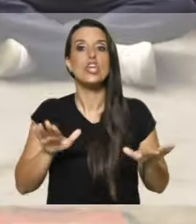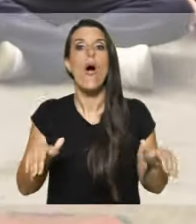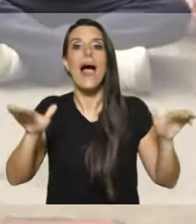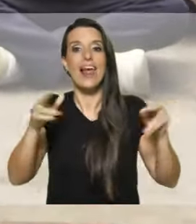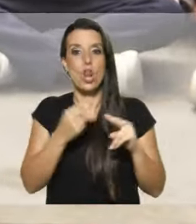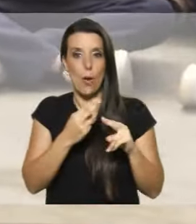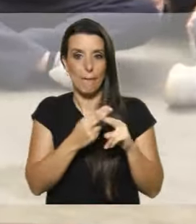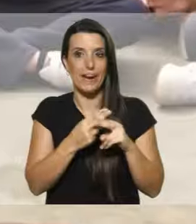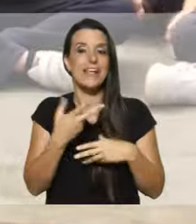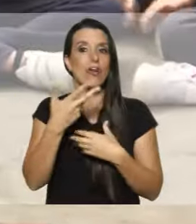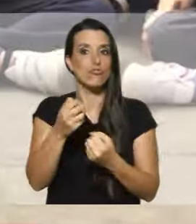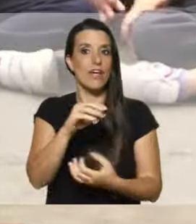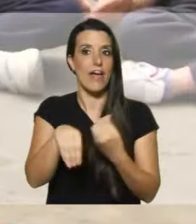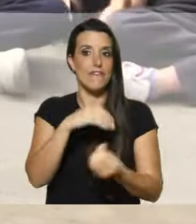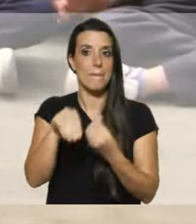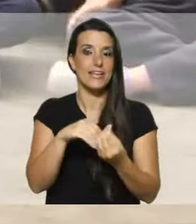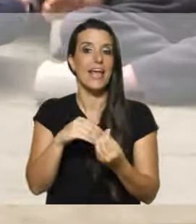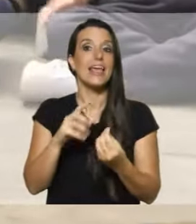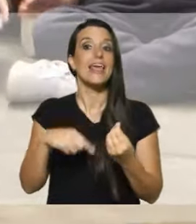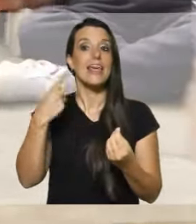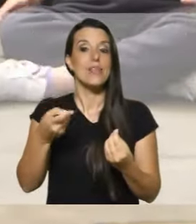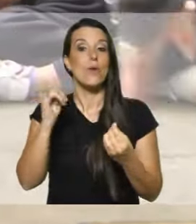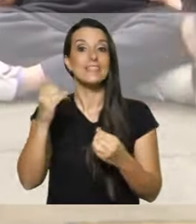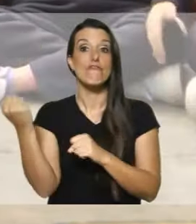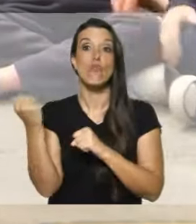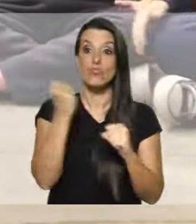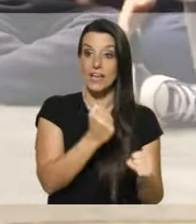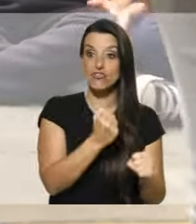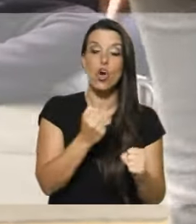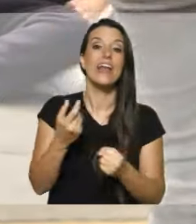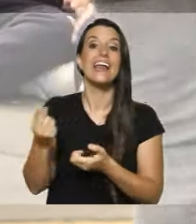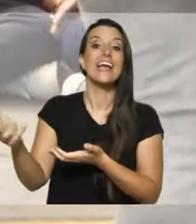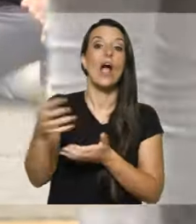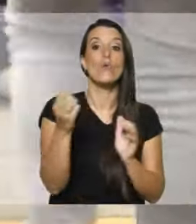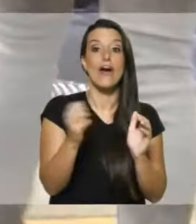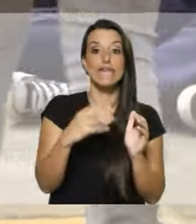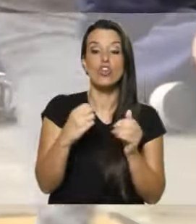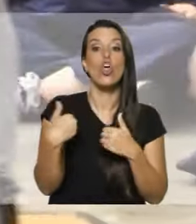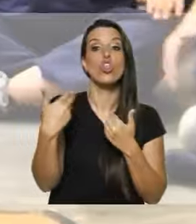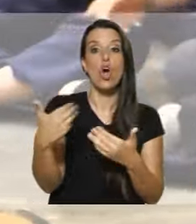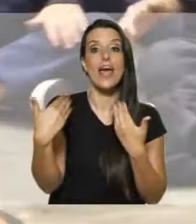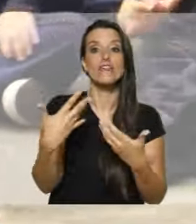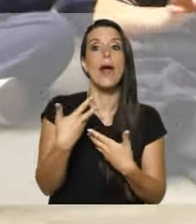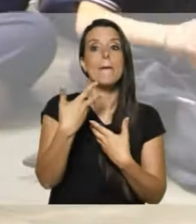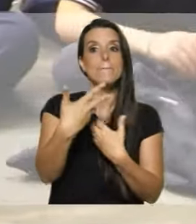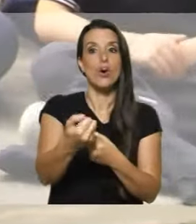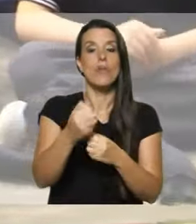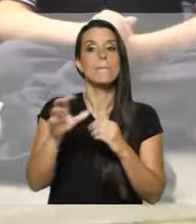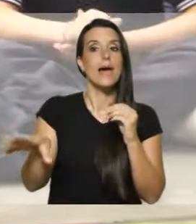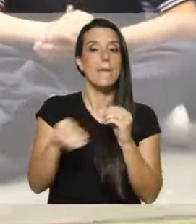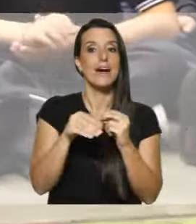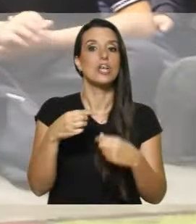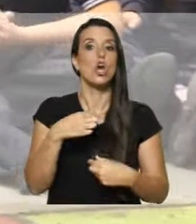muchas de las familias que están acá y luego fundación que recauda fondos tiene donaciones apoya para complementar lo